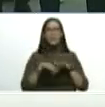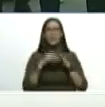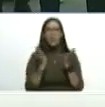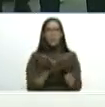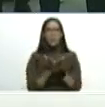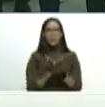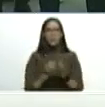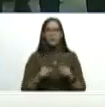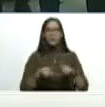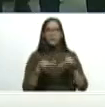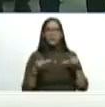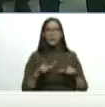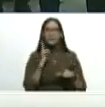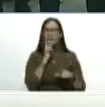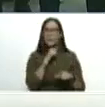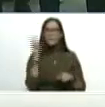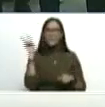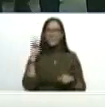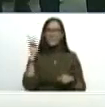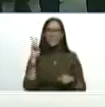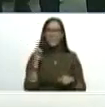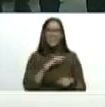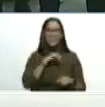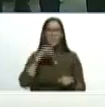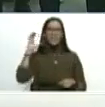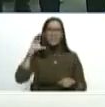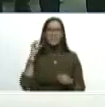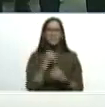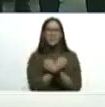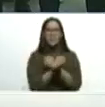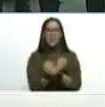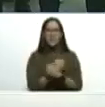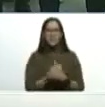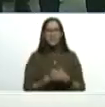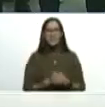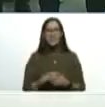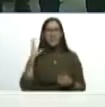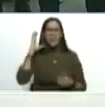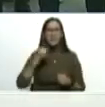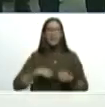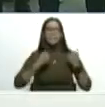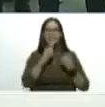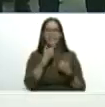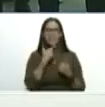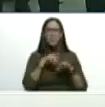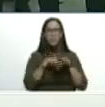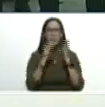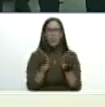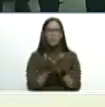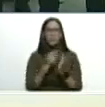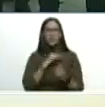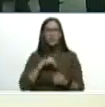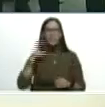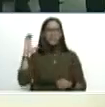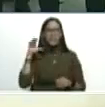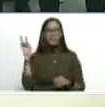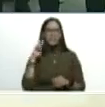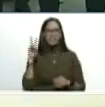ese lugar se llama Venezuela, nuestra patria amada, el país más bello del mundo, nuestra patria